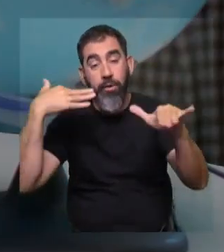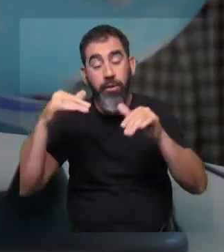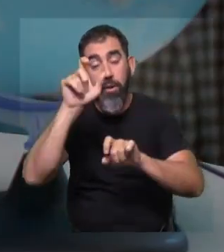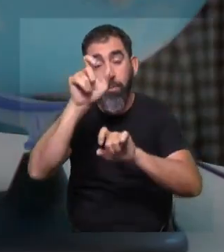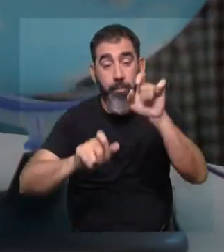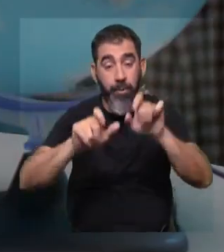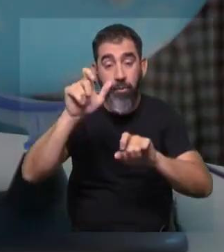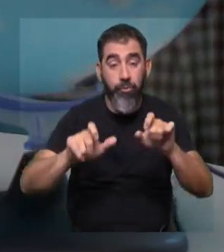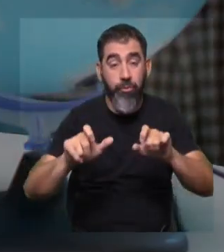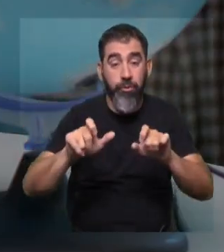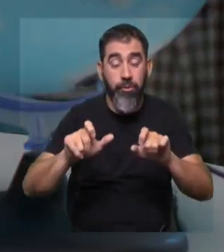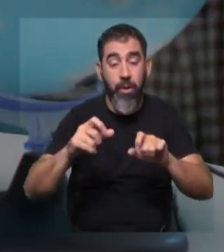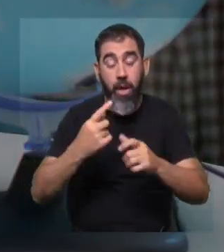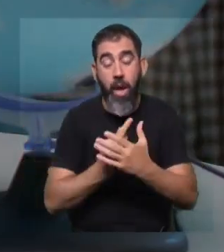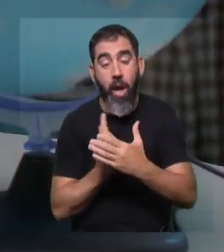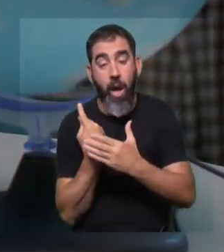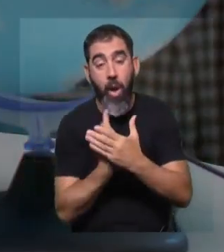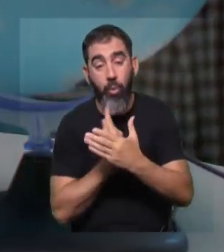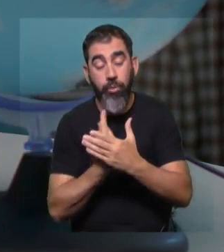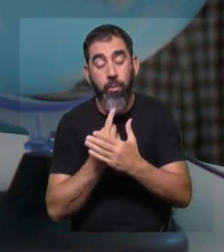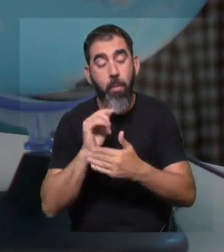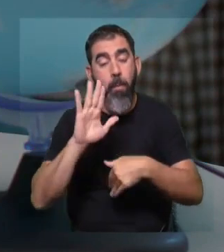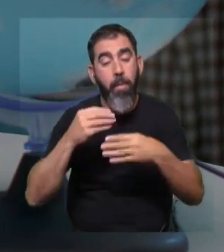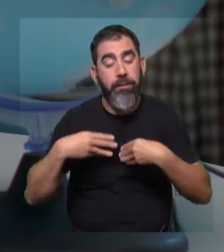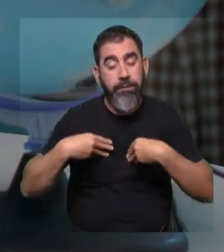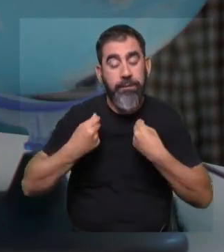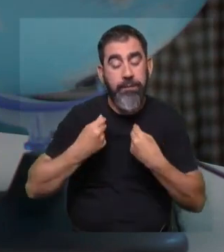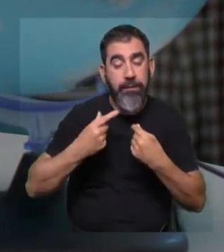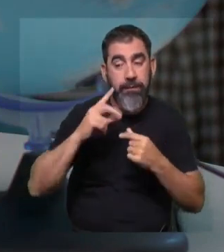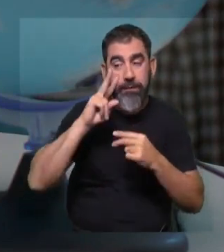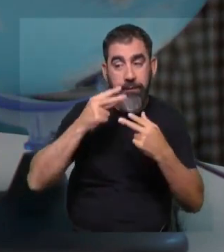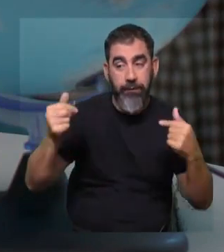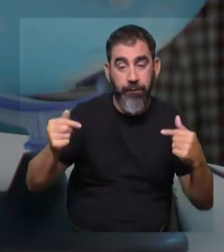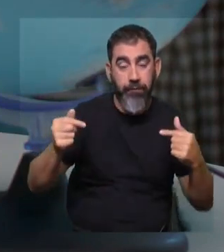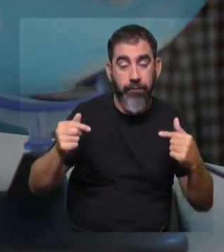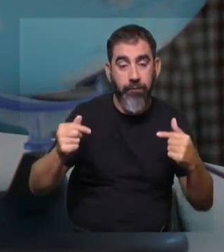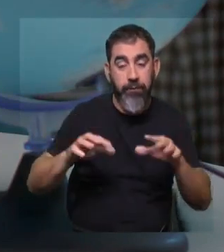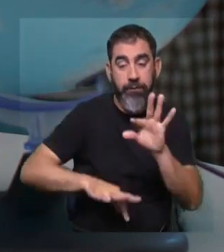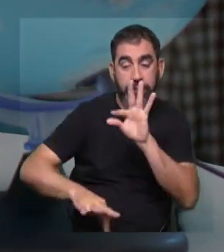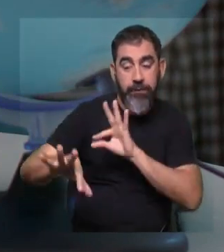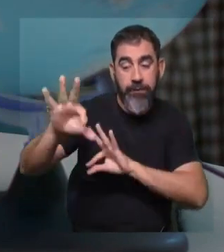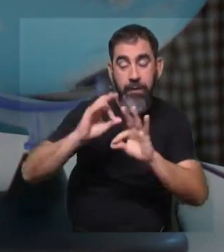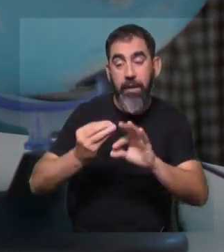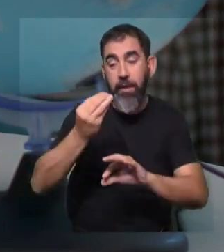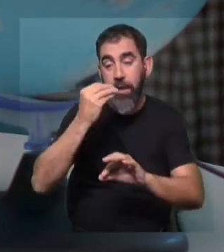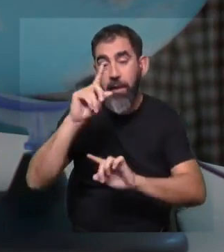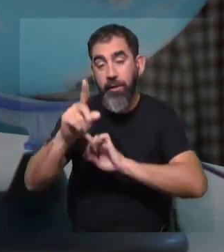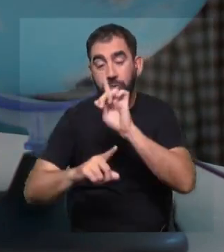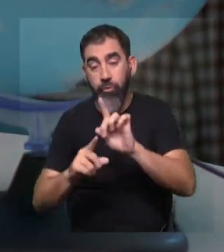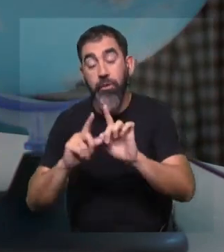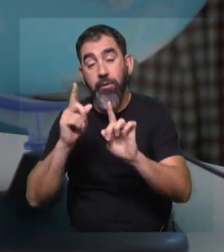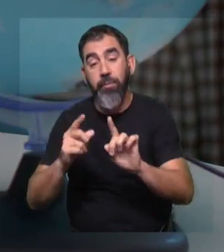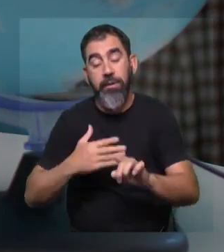personas, todas las personas con autismo, presentan mayor sensibilidad sensorial, que hace que seleccionen determinado tipo de alimentos, y además